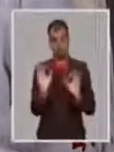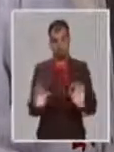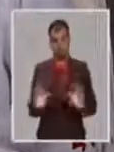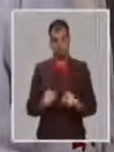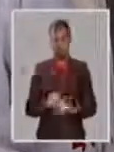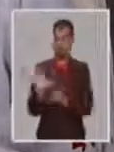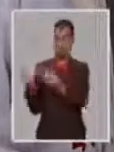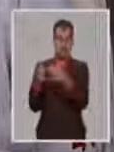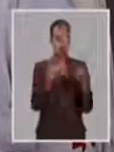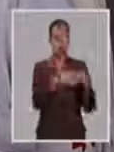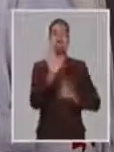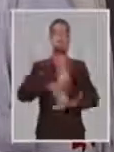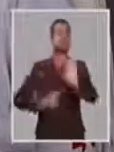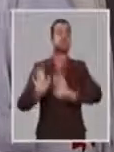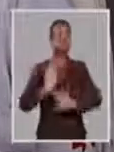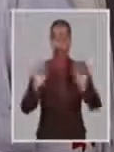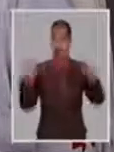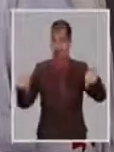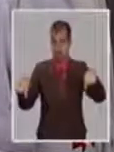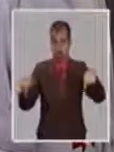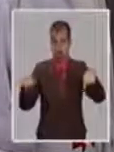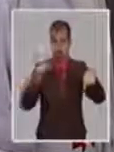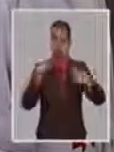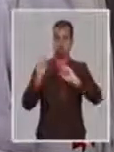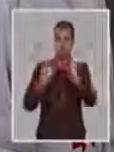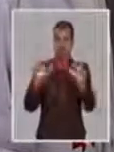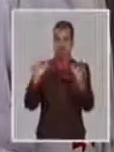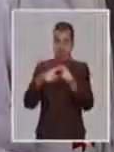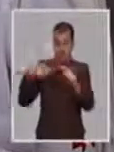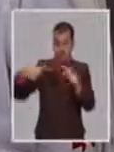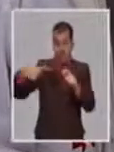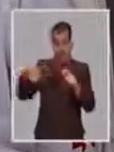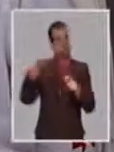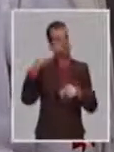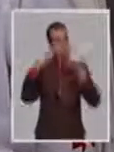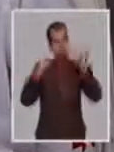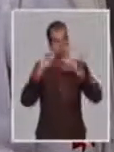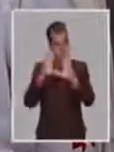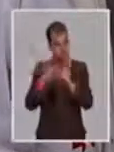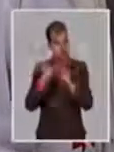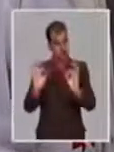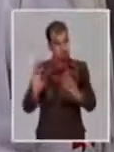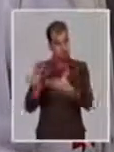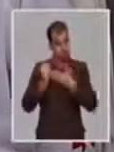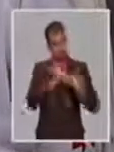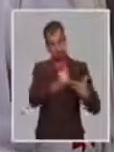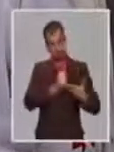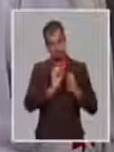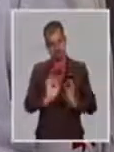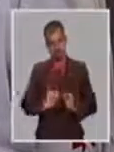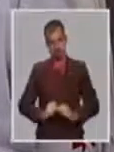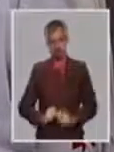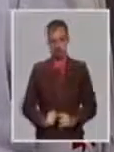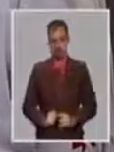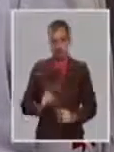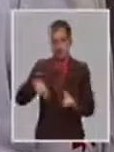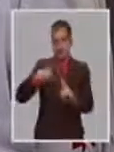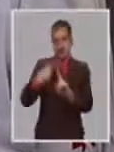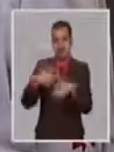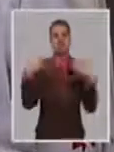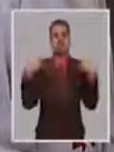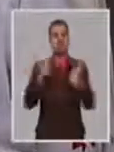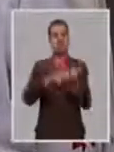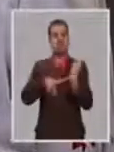provincias, los consejos de defensa, que siguen esto dentro de sus reuniones diarias. Además, por supuesto, de las